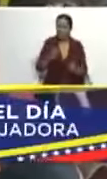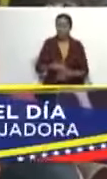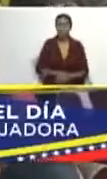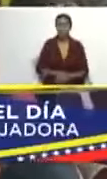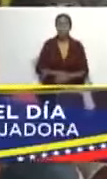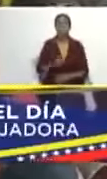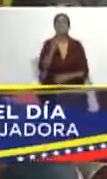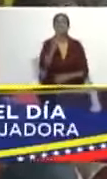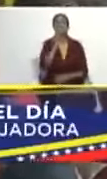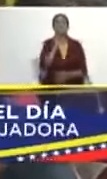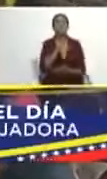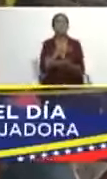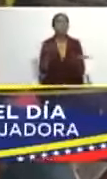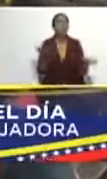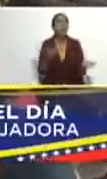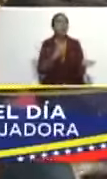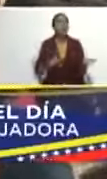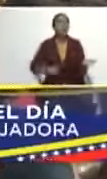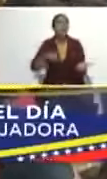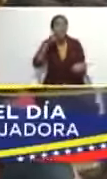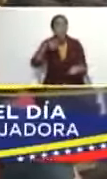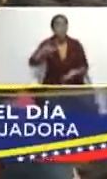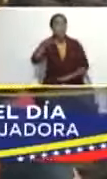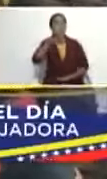¿Quién es el presidente del pueblo?